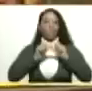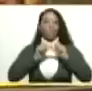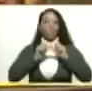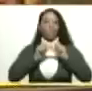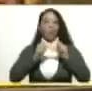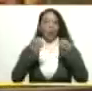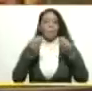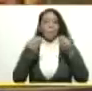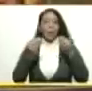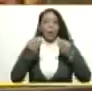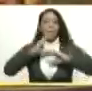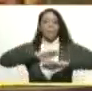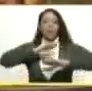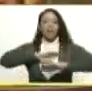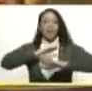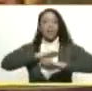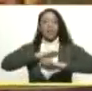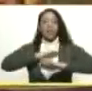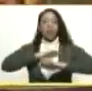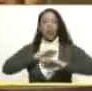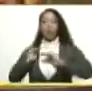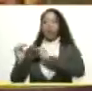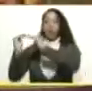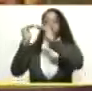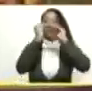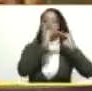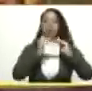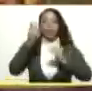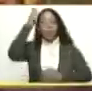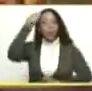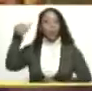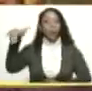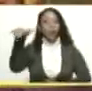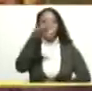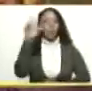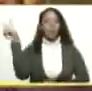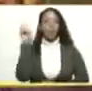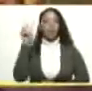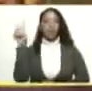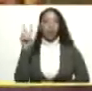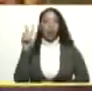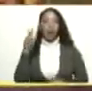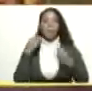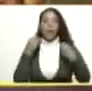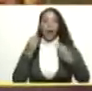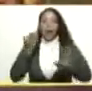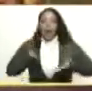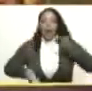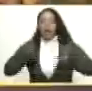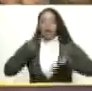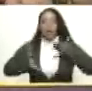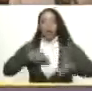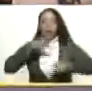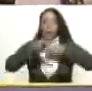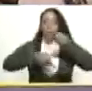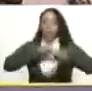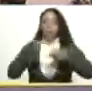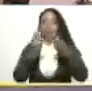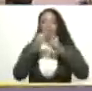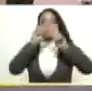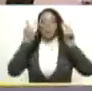bien común, por la felicidad de nuestro pueblo, por la estabilidad política, por la paz de la